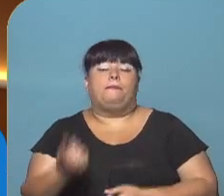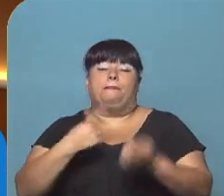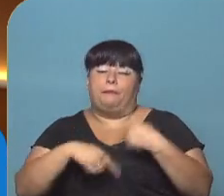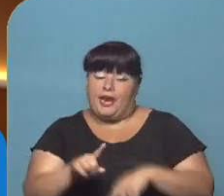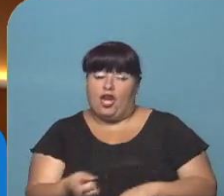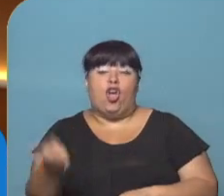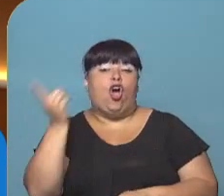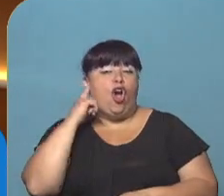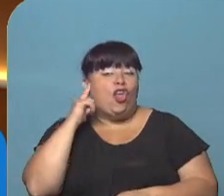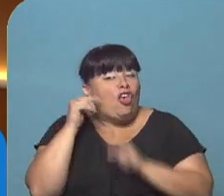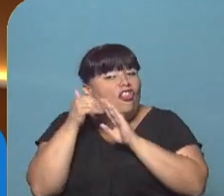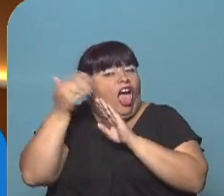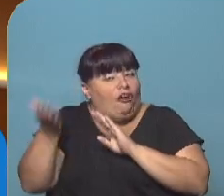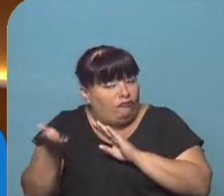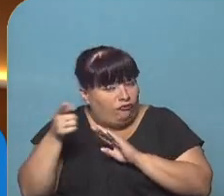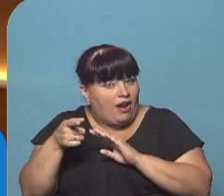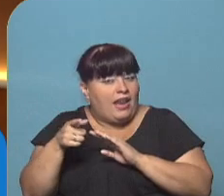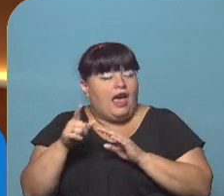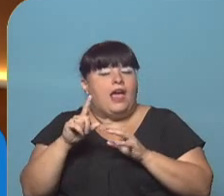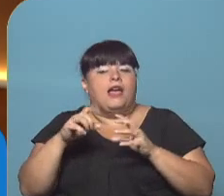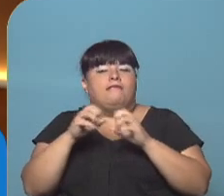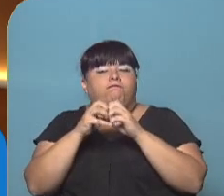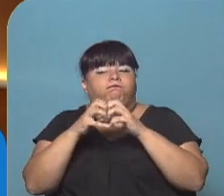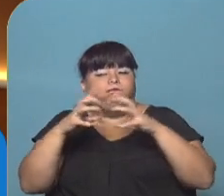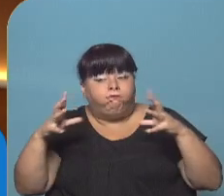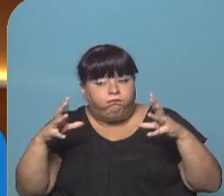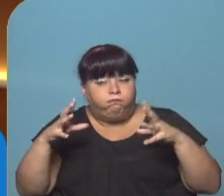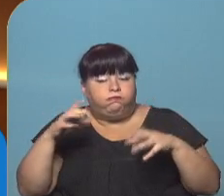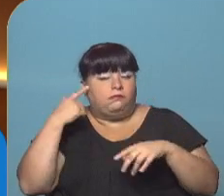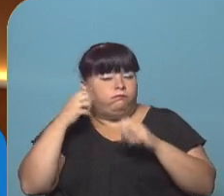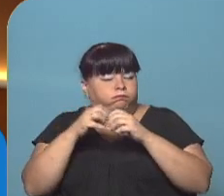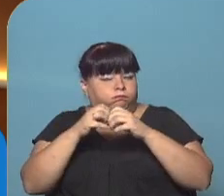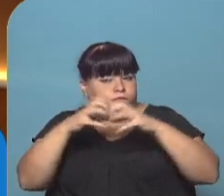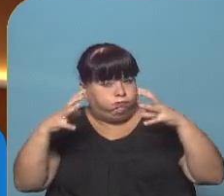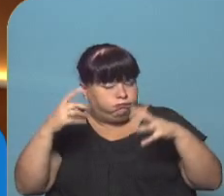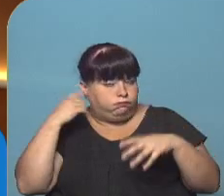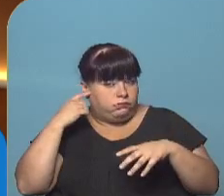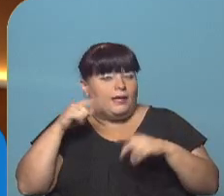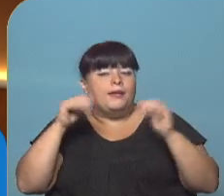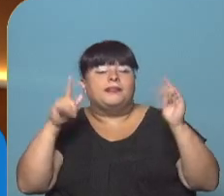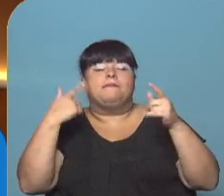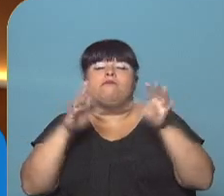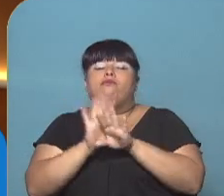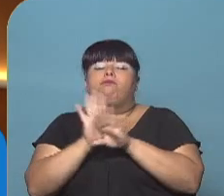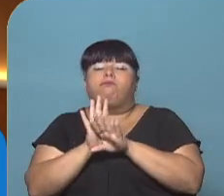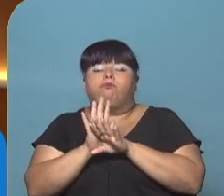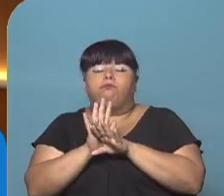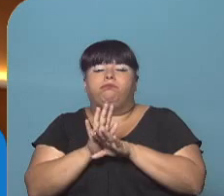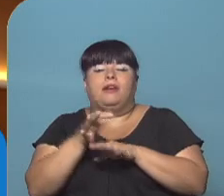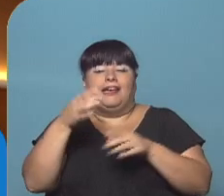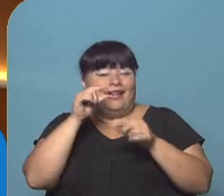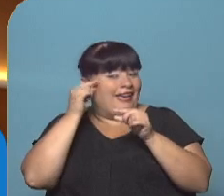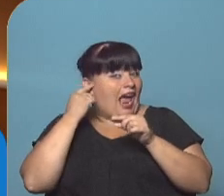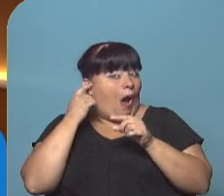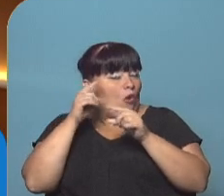cambio, en el oído externo hay una inflamación, un edema importante que achica prácticamente el